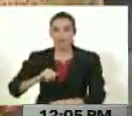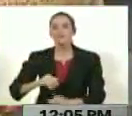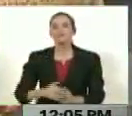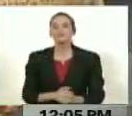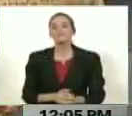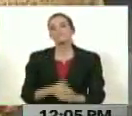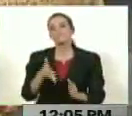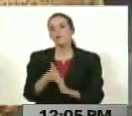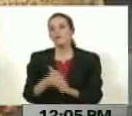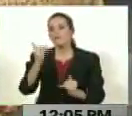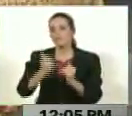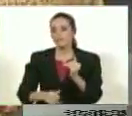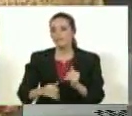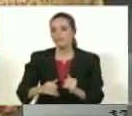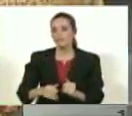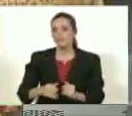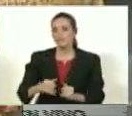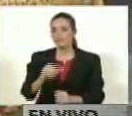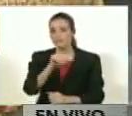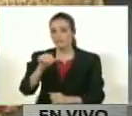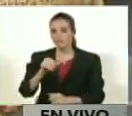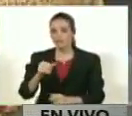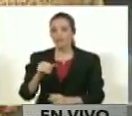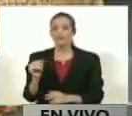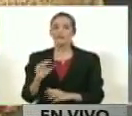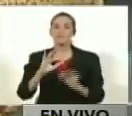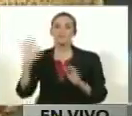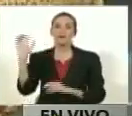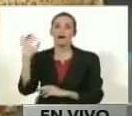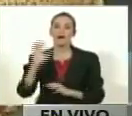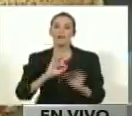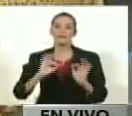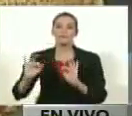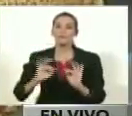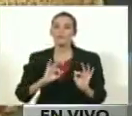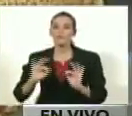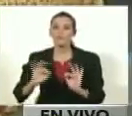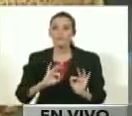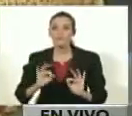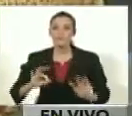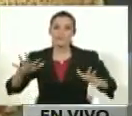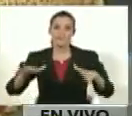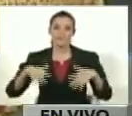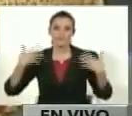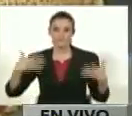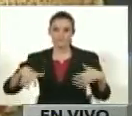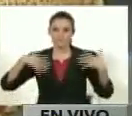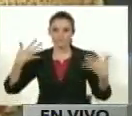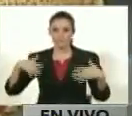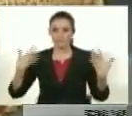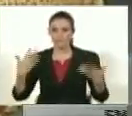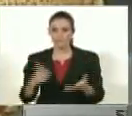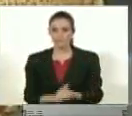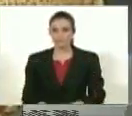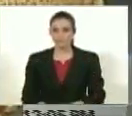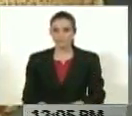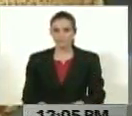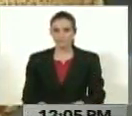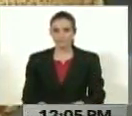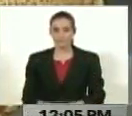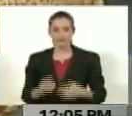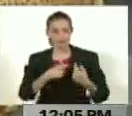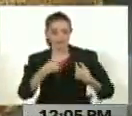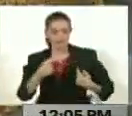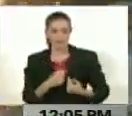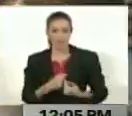semana, Venezuela se prepara, Caracas, justamente para disfrutar de el